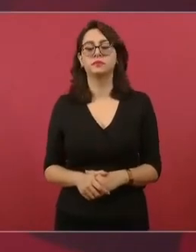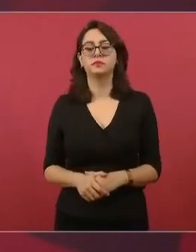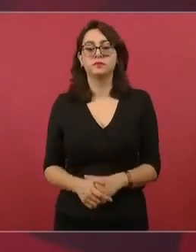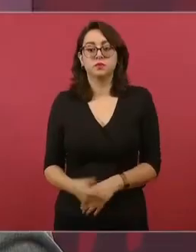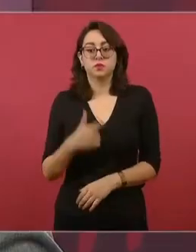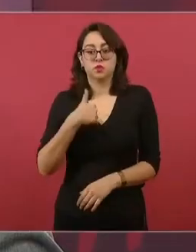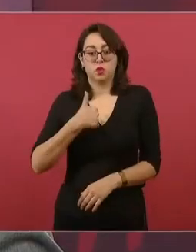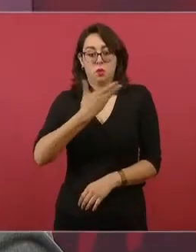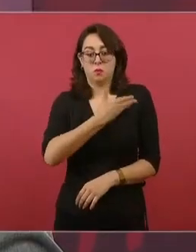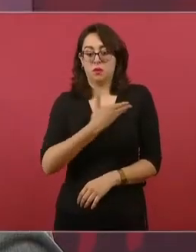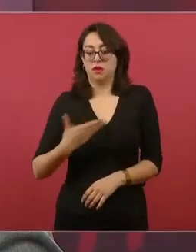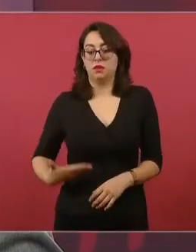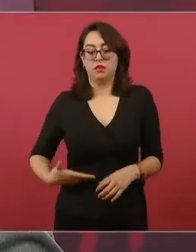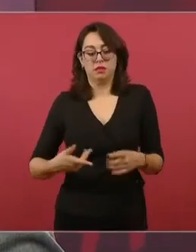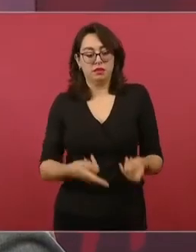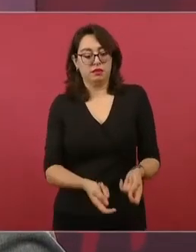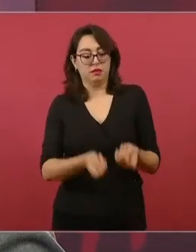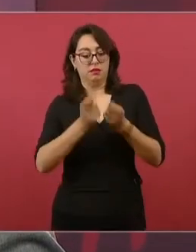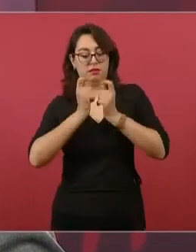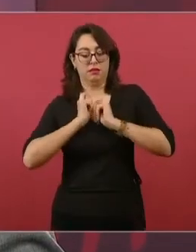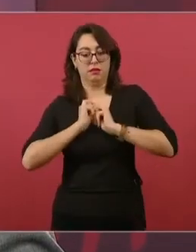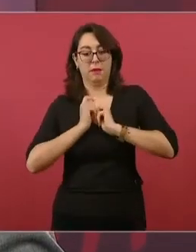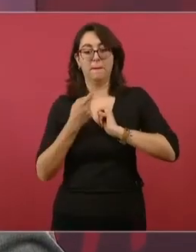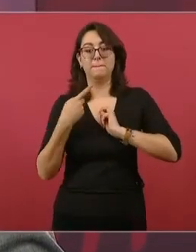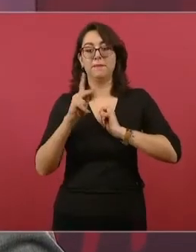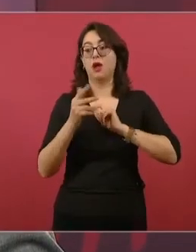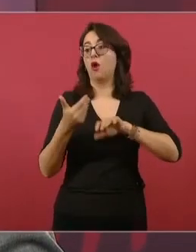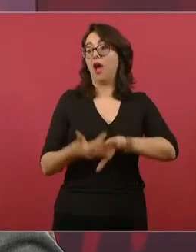lucharon antes